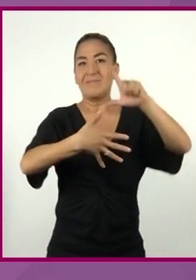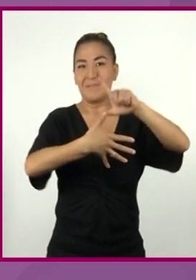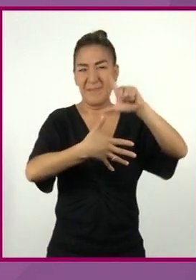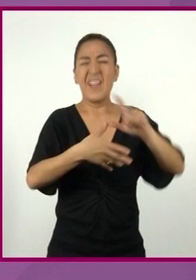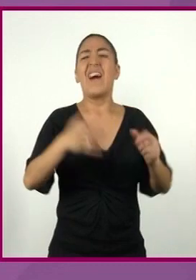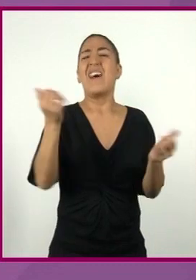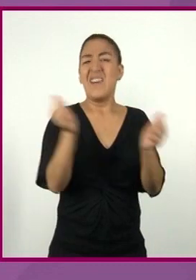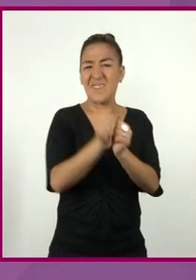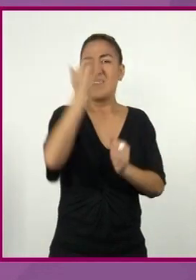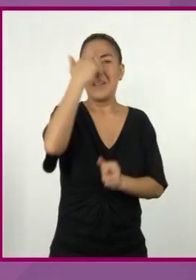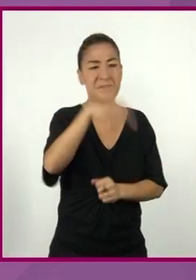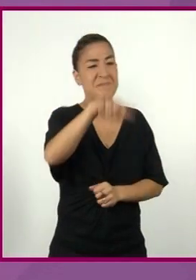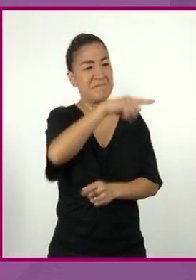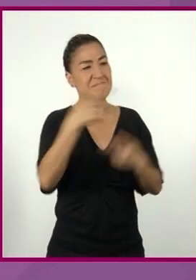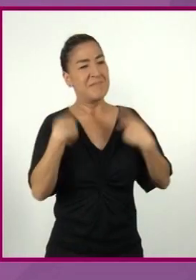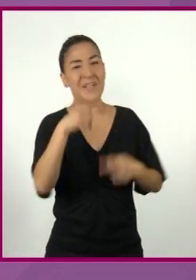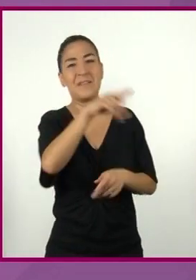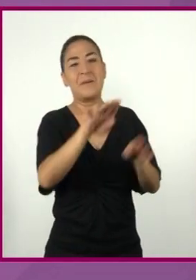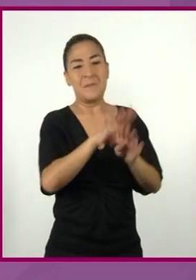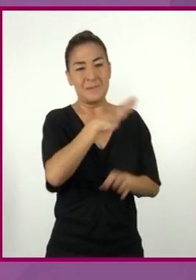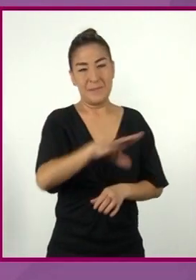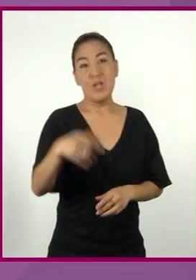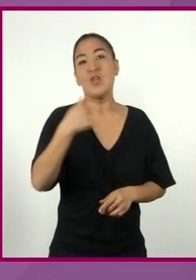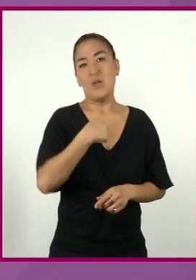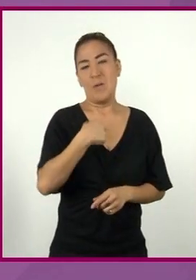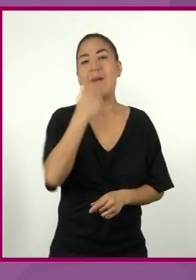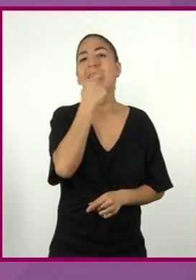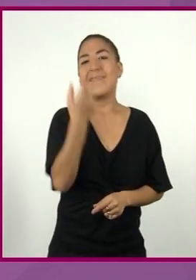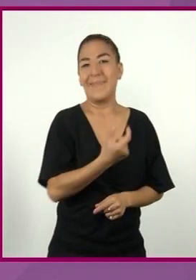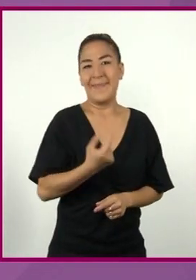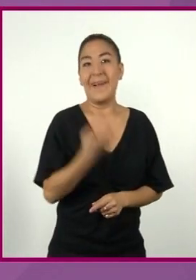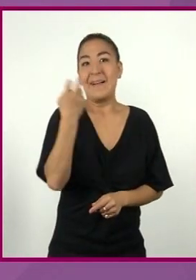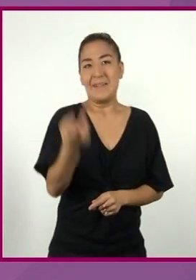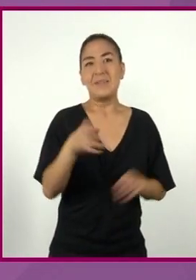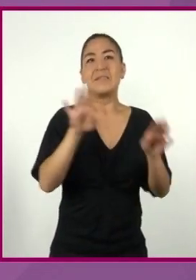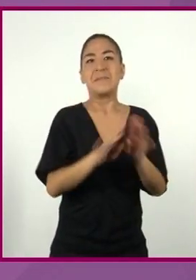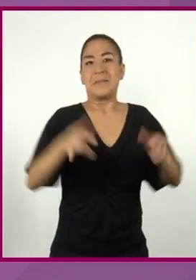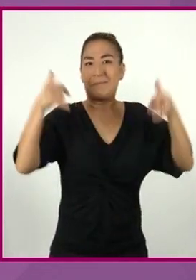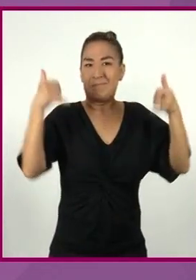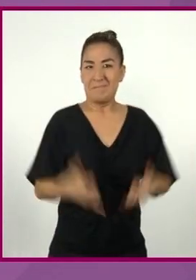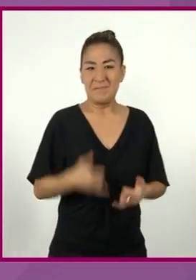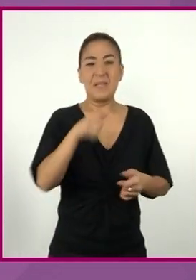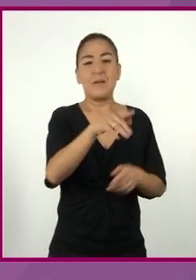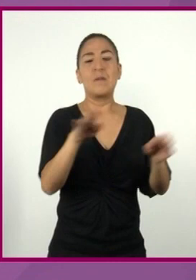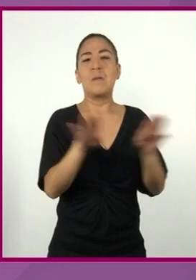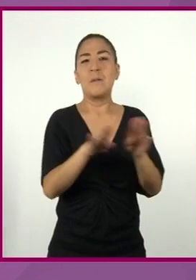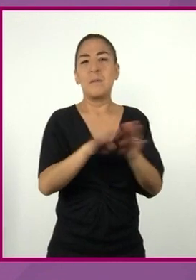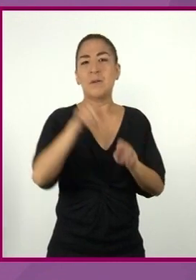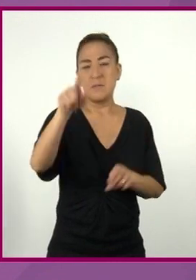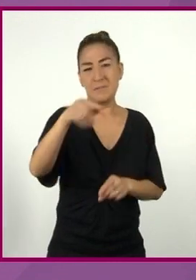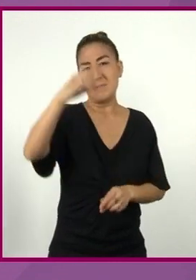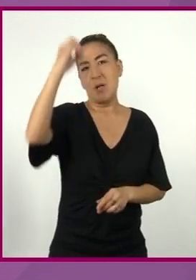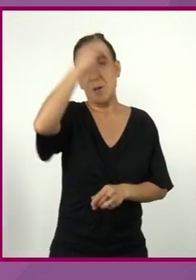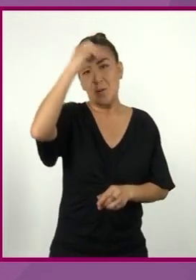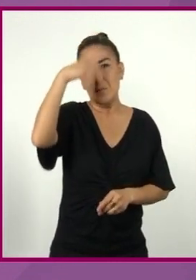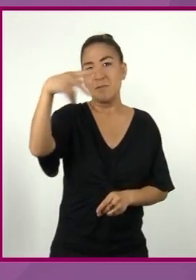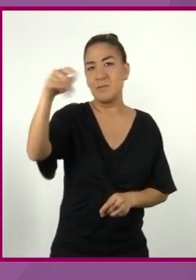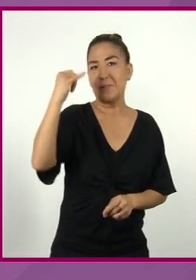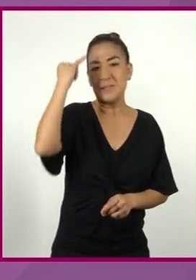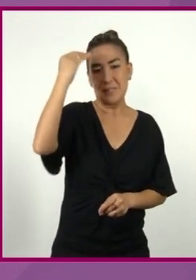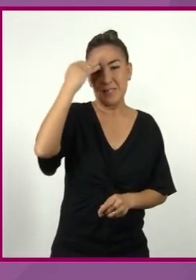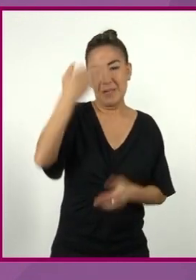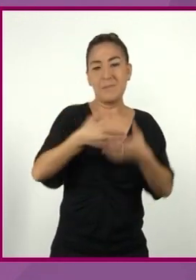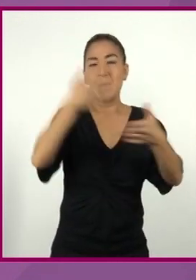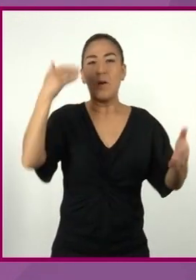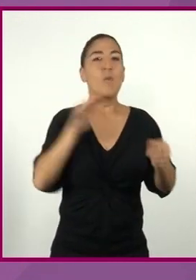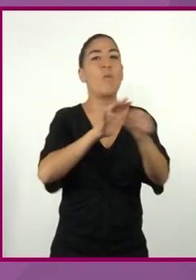admiraba. Yo escogí a Albert Einstein y me enteré de que fue un rebelde porque se opuso a las ideas de su tiempo y fue famoso por